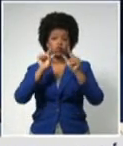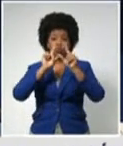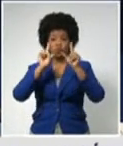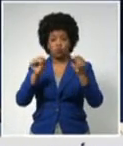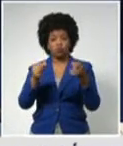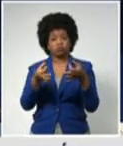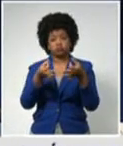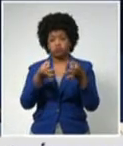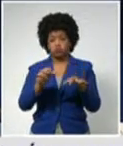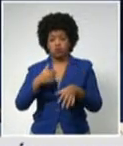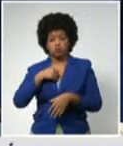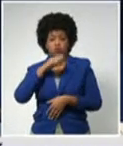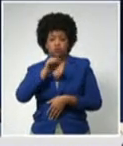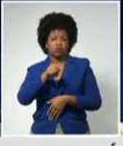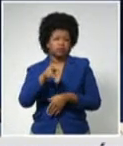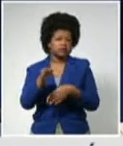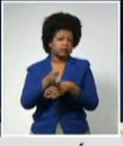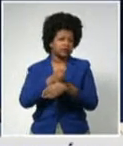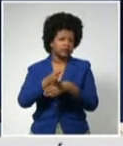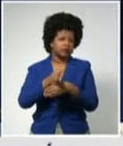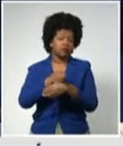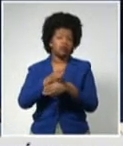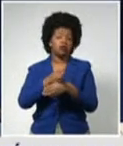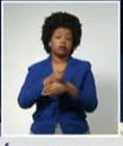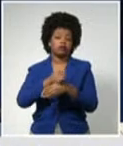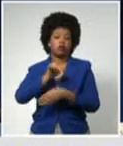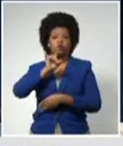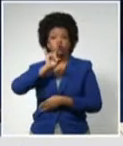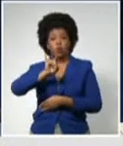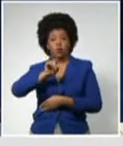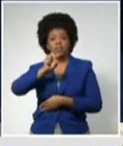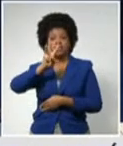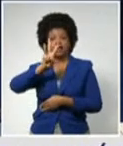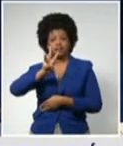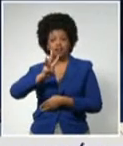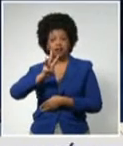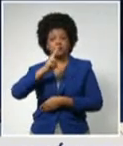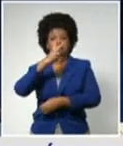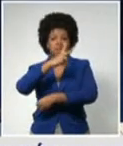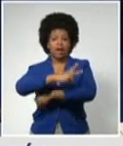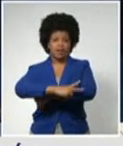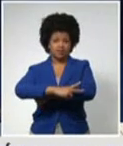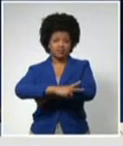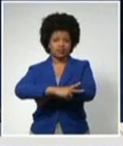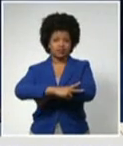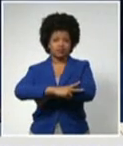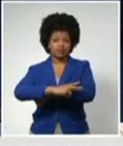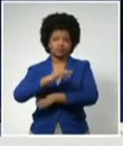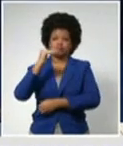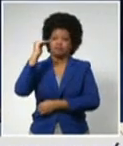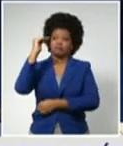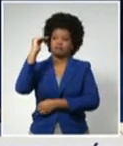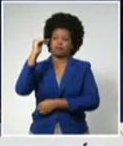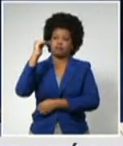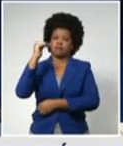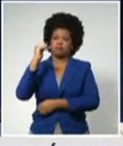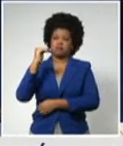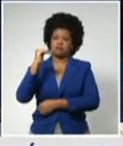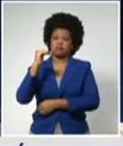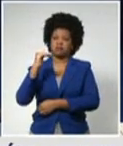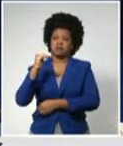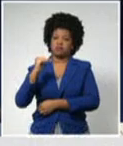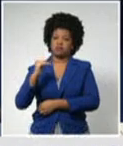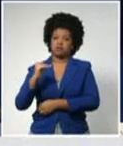se interpreta que hay 93 países que tienen indicadores superiores a los de